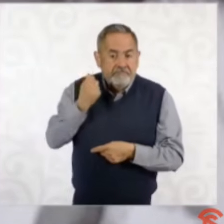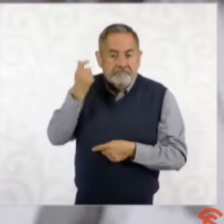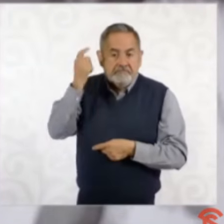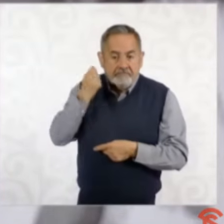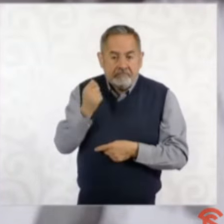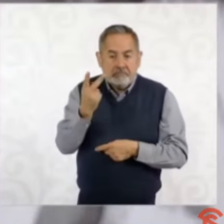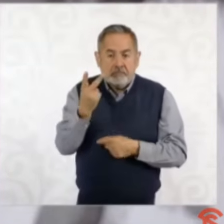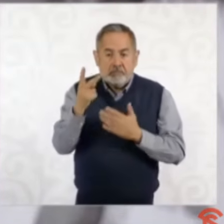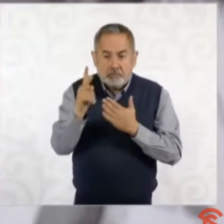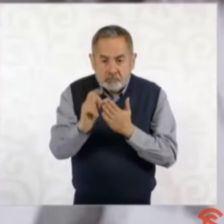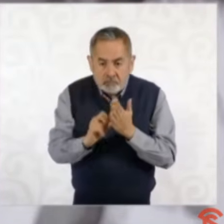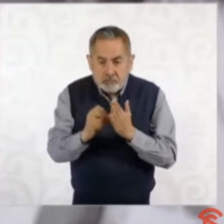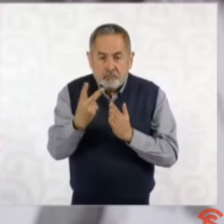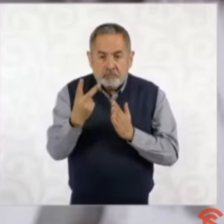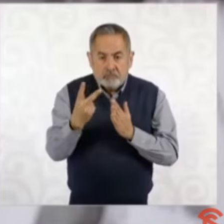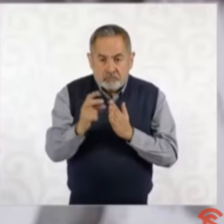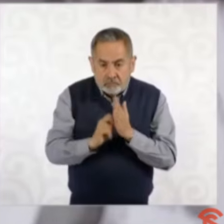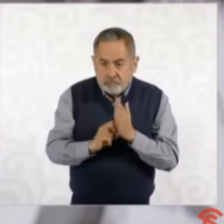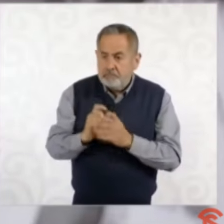bimestral?